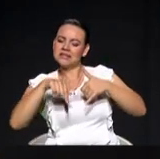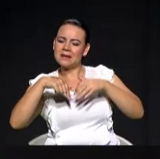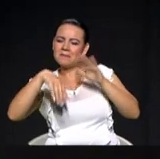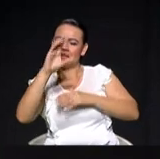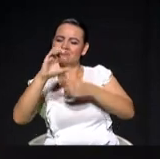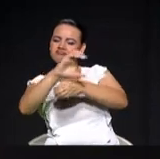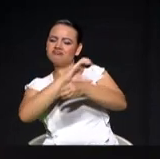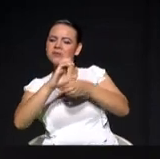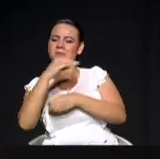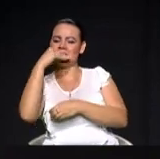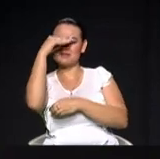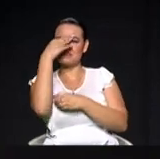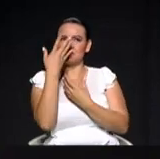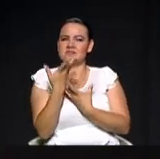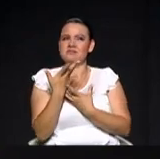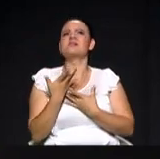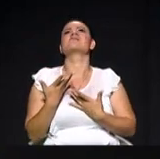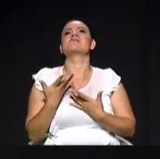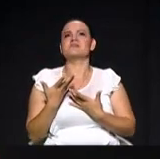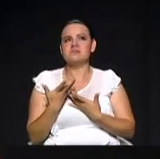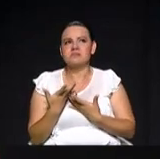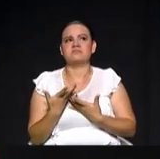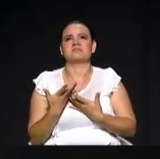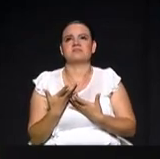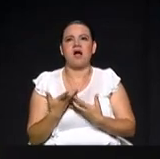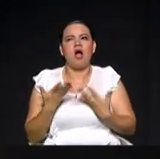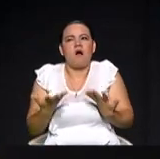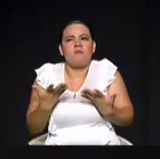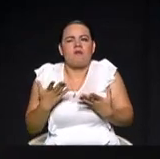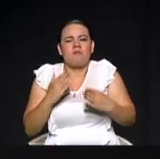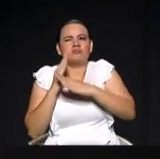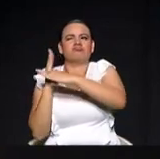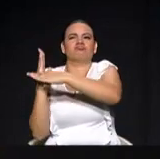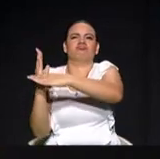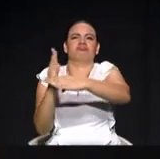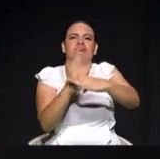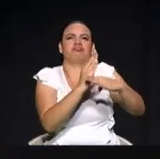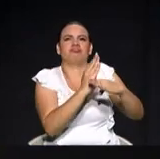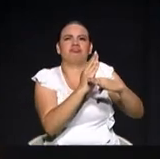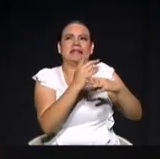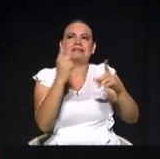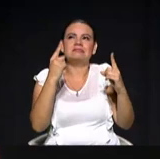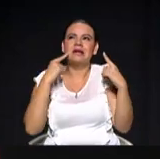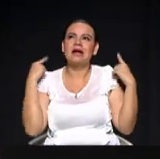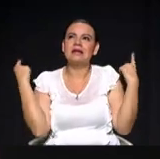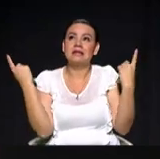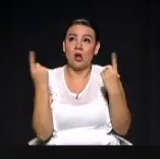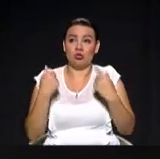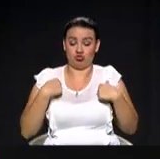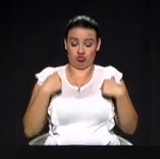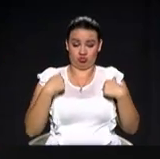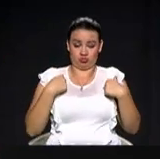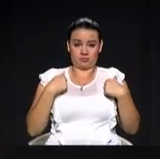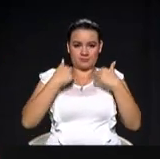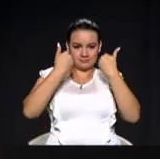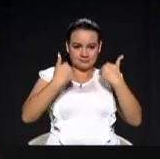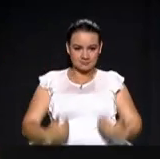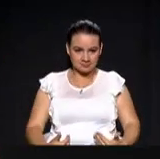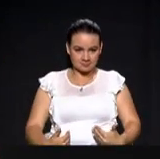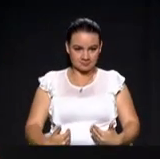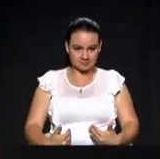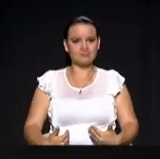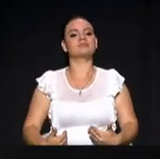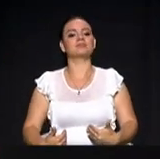integral esto es hay que hablar de seguridad es en general no solamente la parte personal sino seguridad humana en